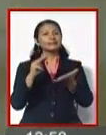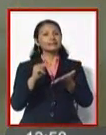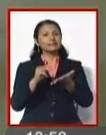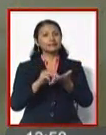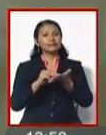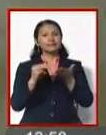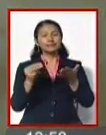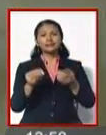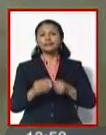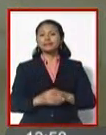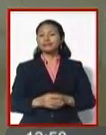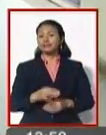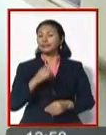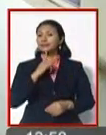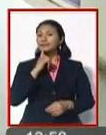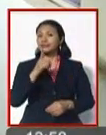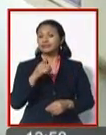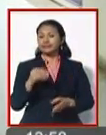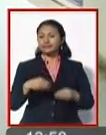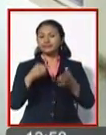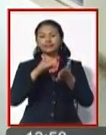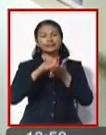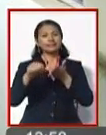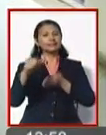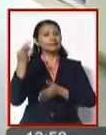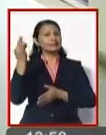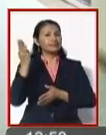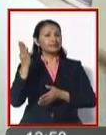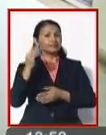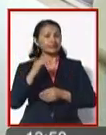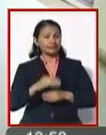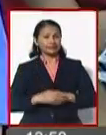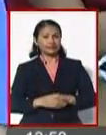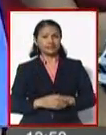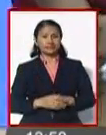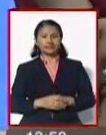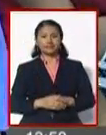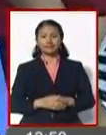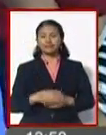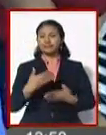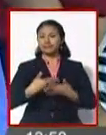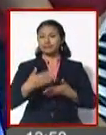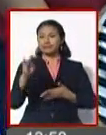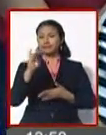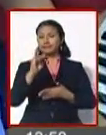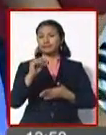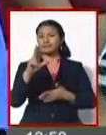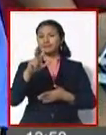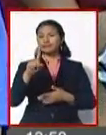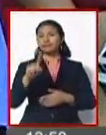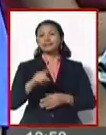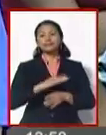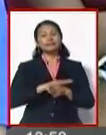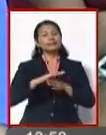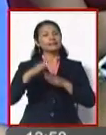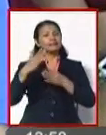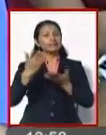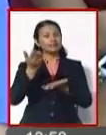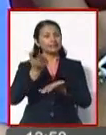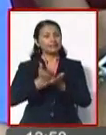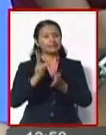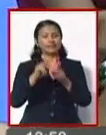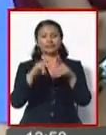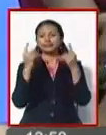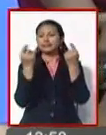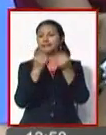de designación y no nos confirman de que van a pagar el beneficio del escalafón, el miércoles 31 estamos en paro a nivel